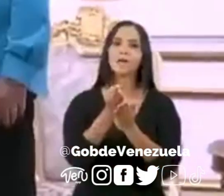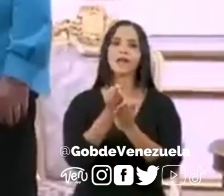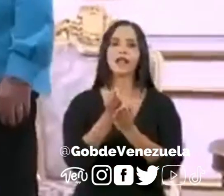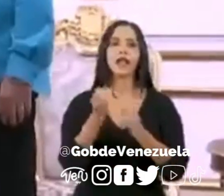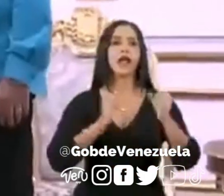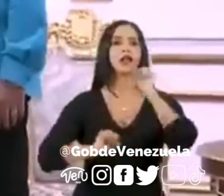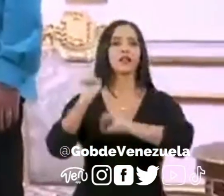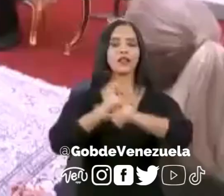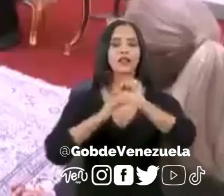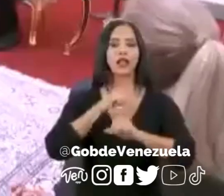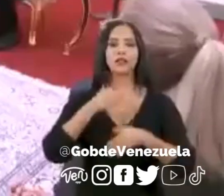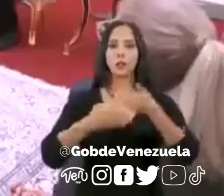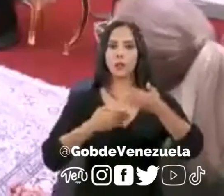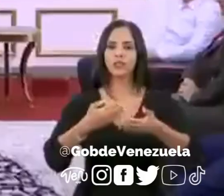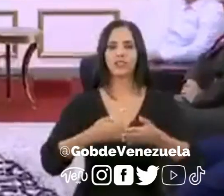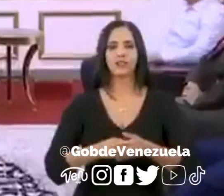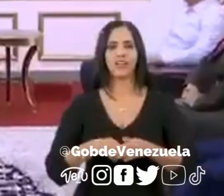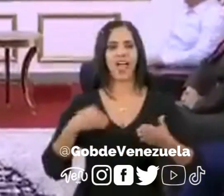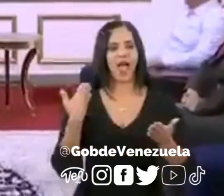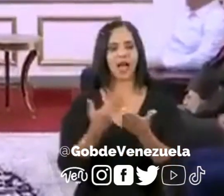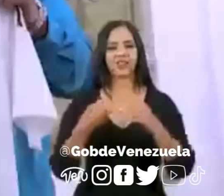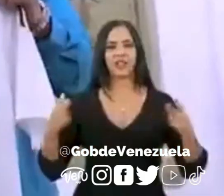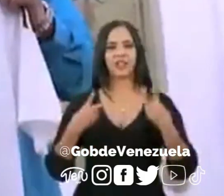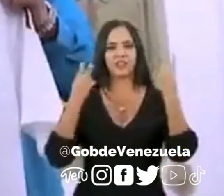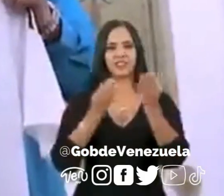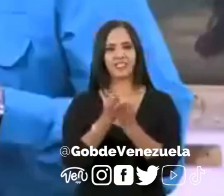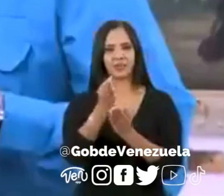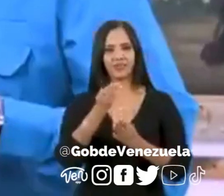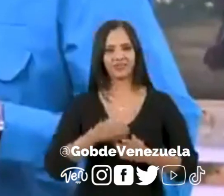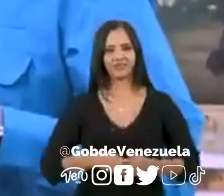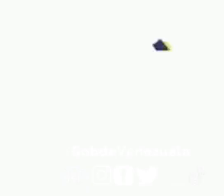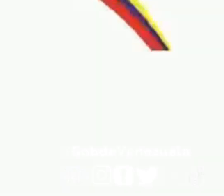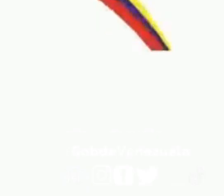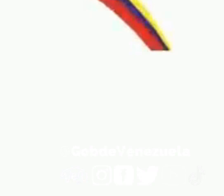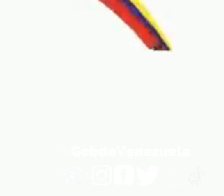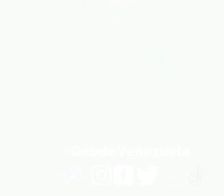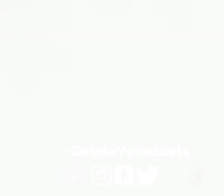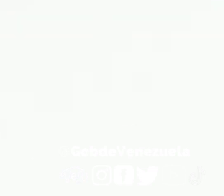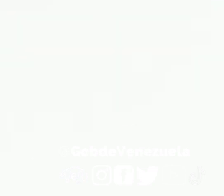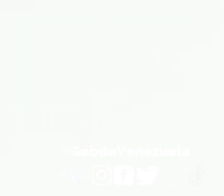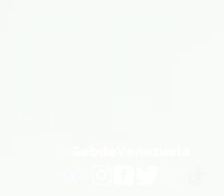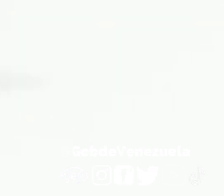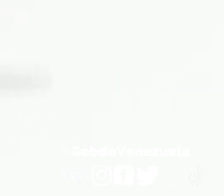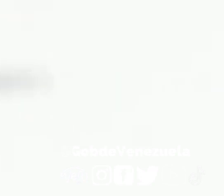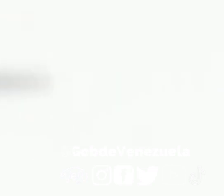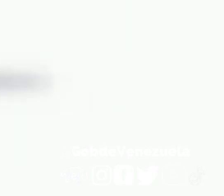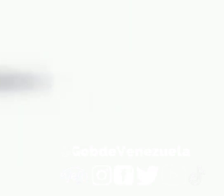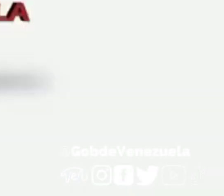procesos. Hasta la victoria siempre.